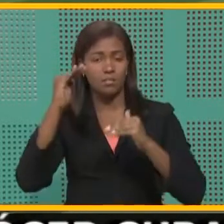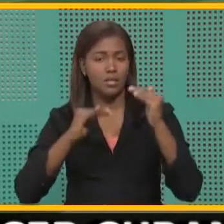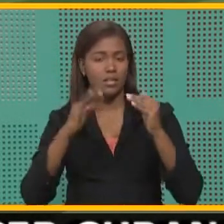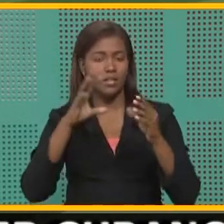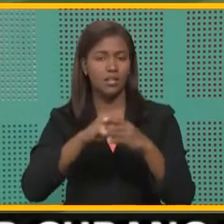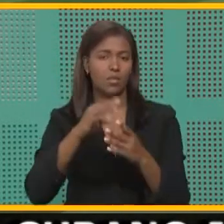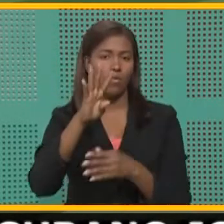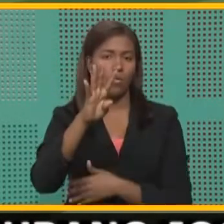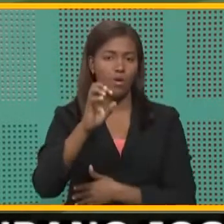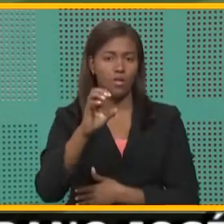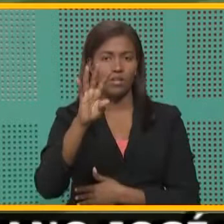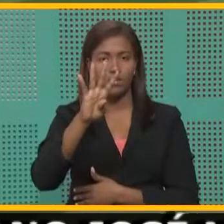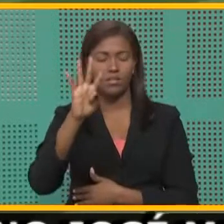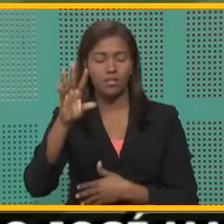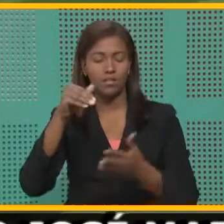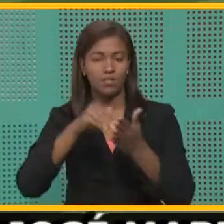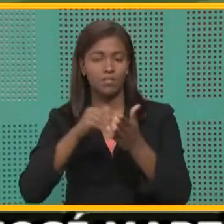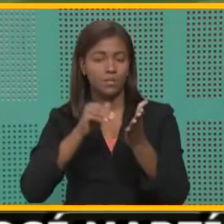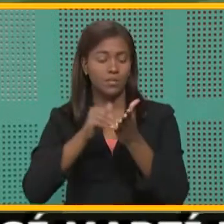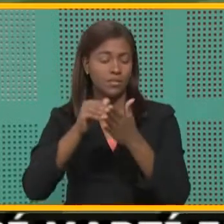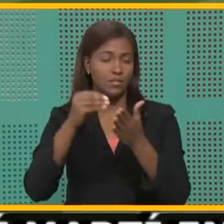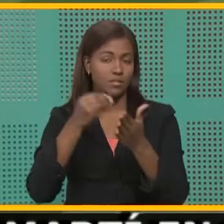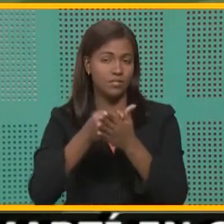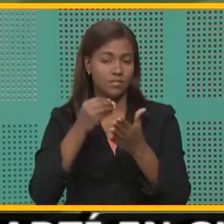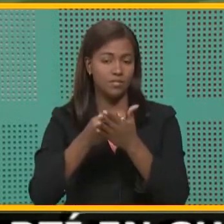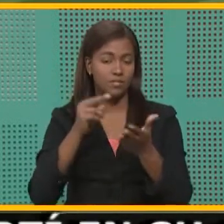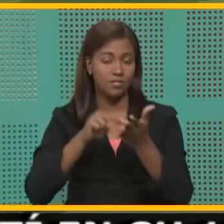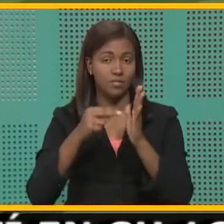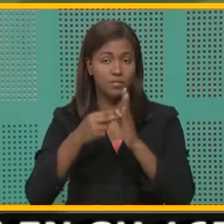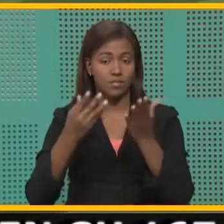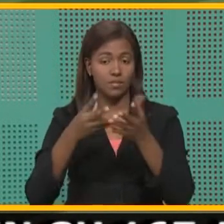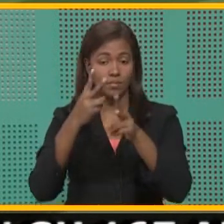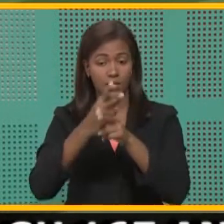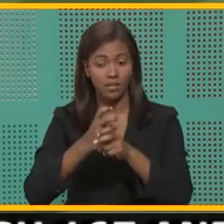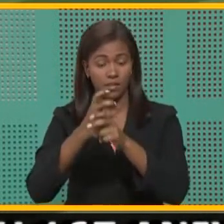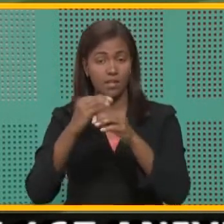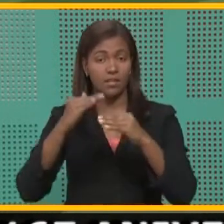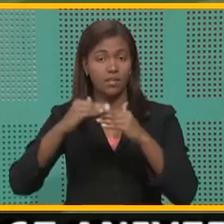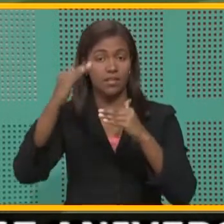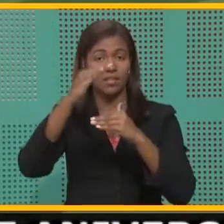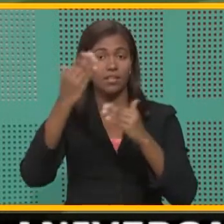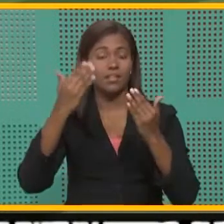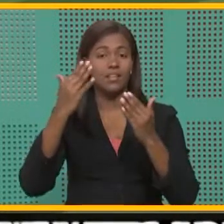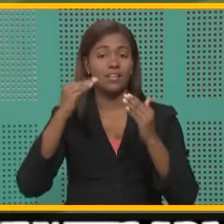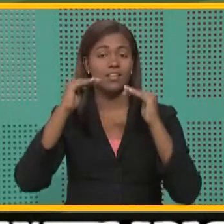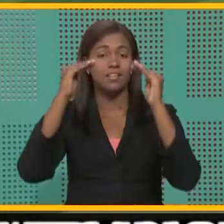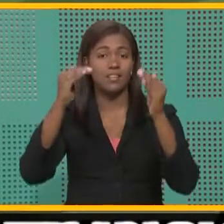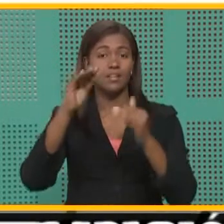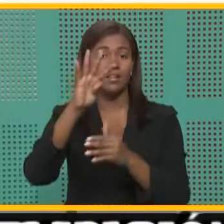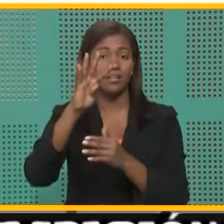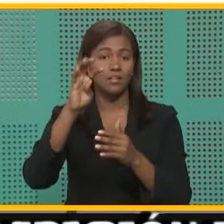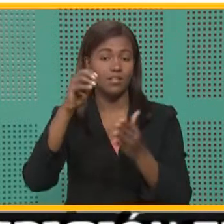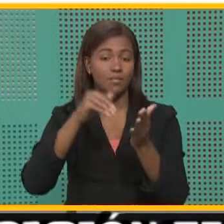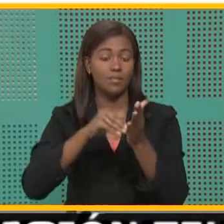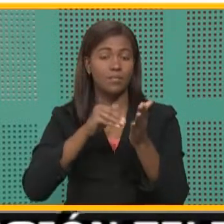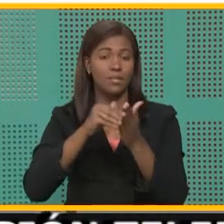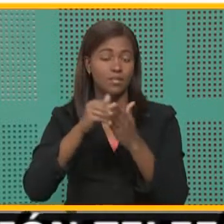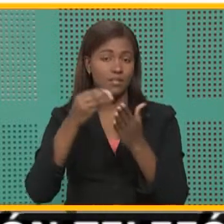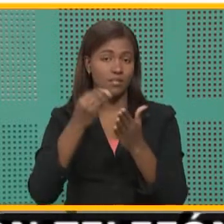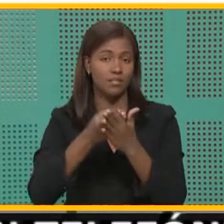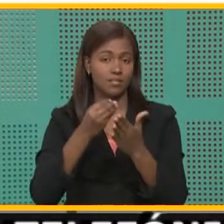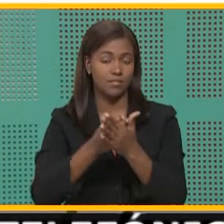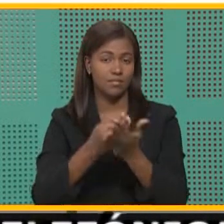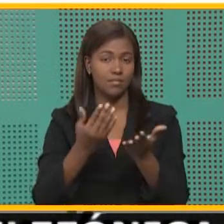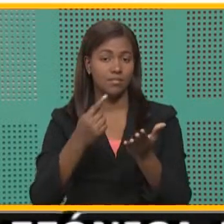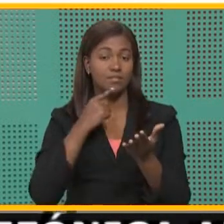decir 40, 44 mil millones de pesos. Sin embargo, los préstamos ascendieron a 60 mil millones de pesos. Que de doble 500, y un